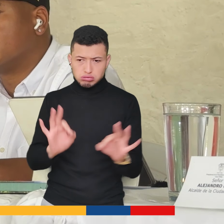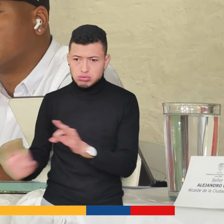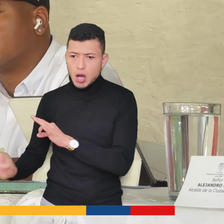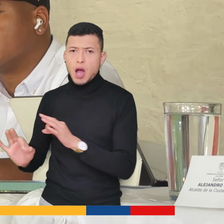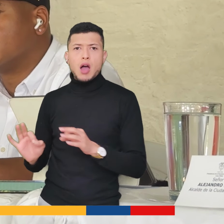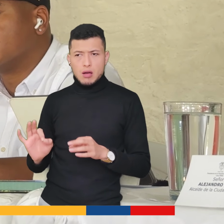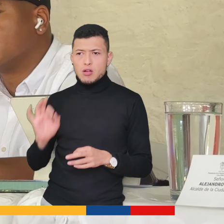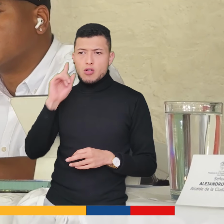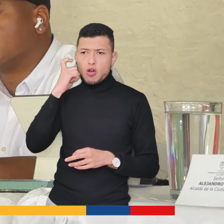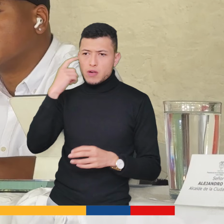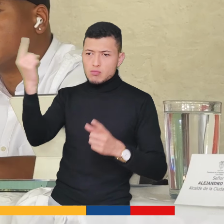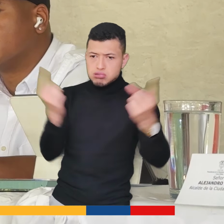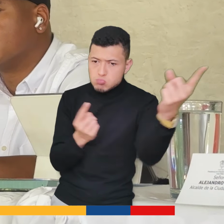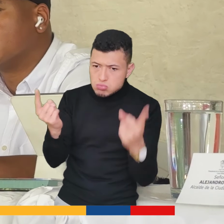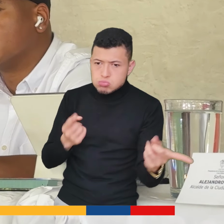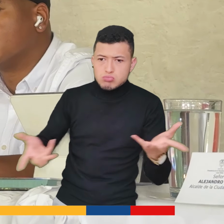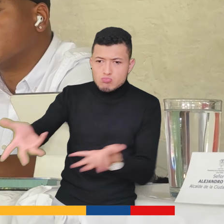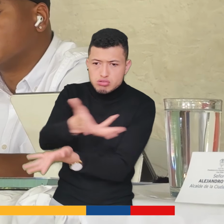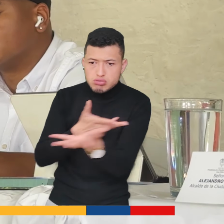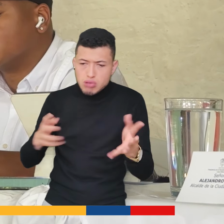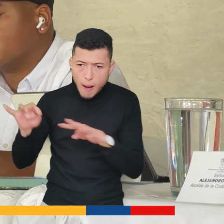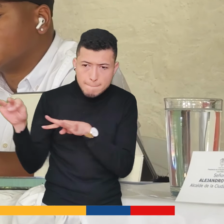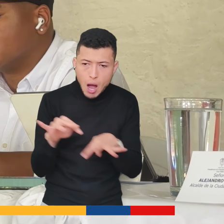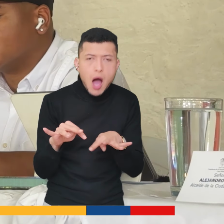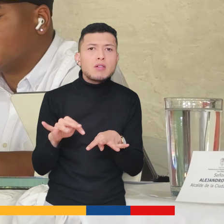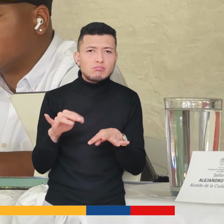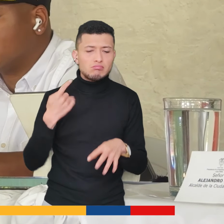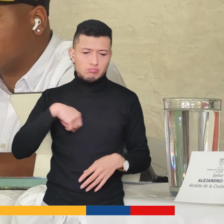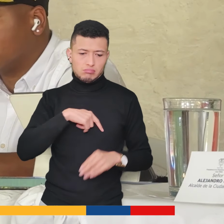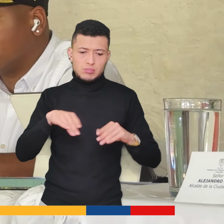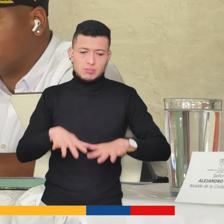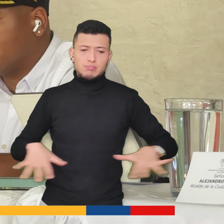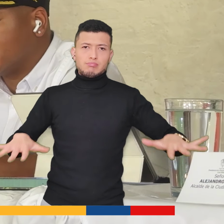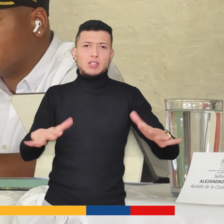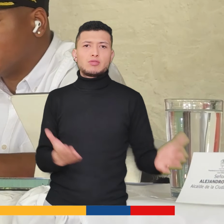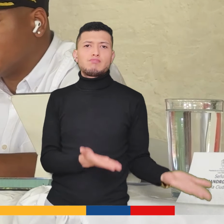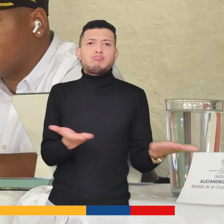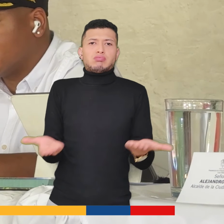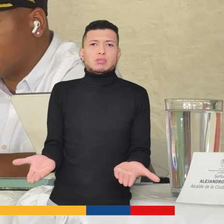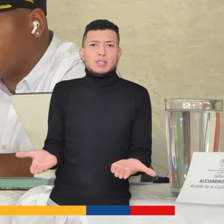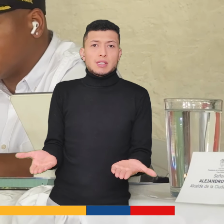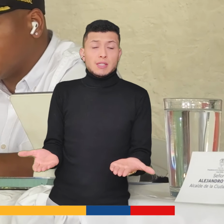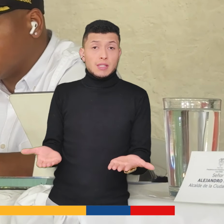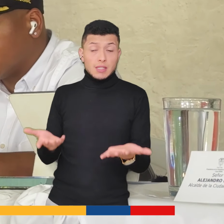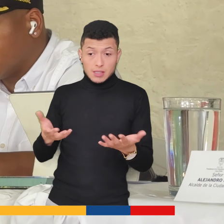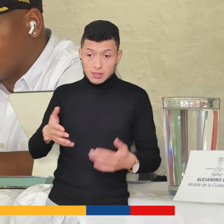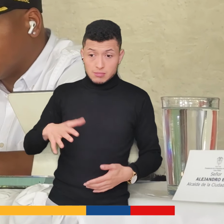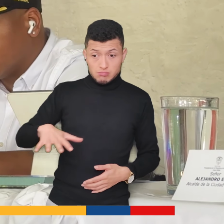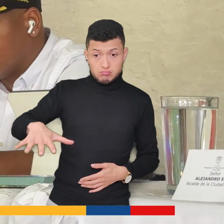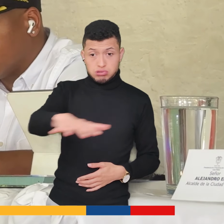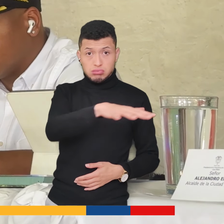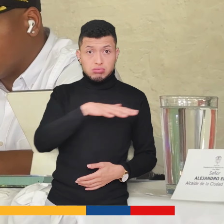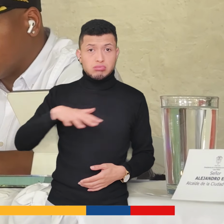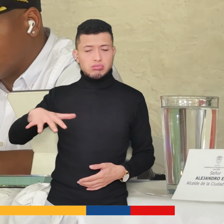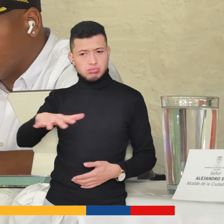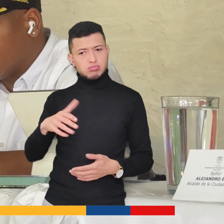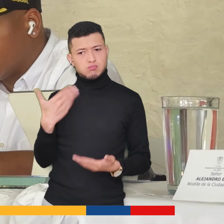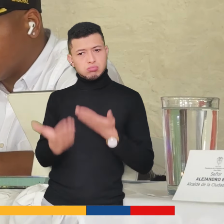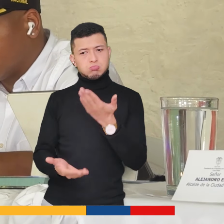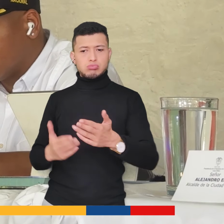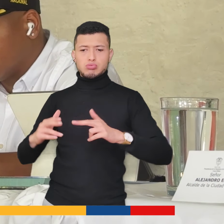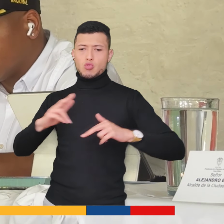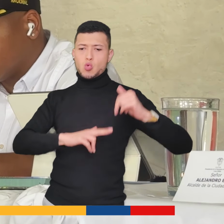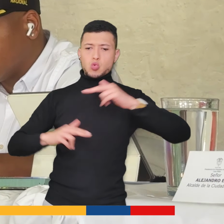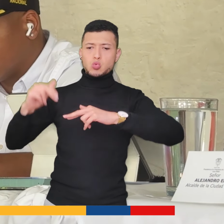convergencia, ponemos sobre la mesa un espacio que nos permita interlocutar, que nos permita construir de